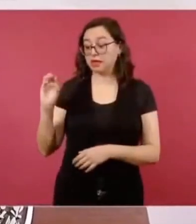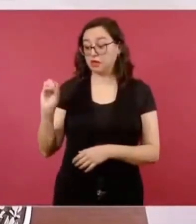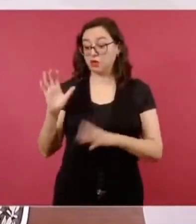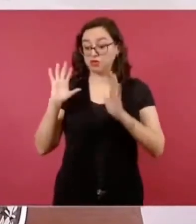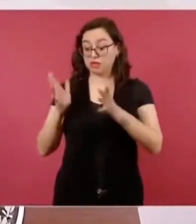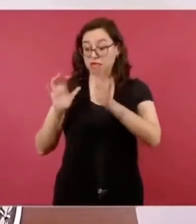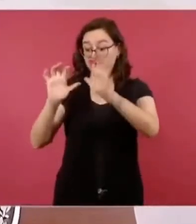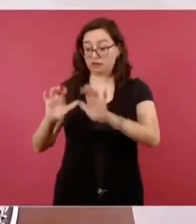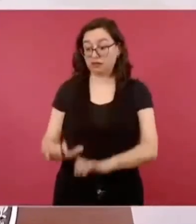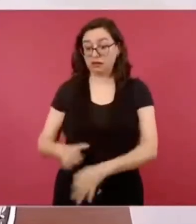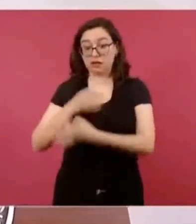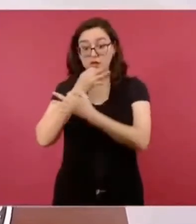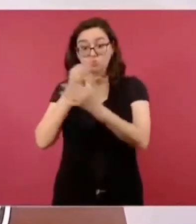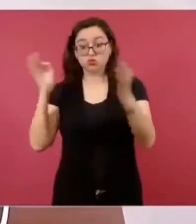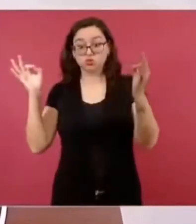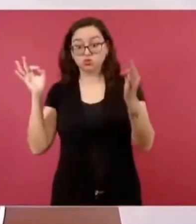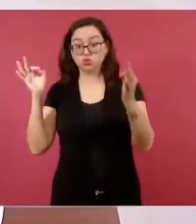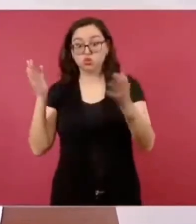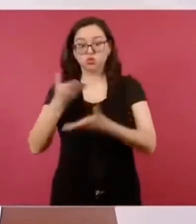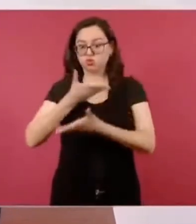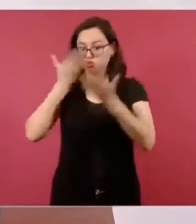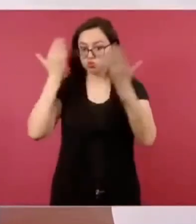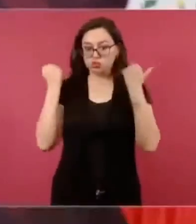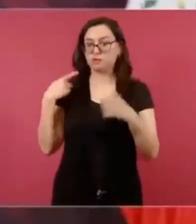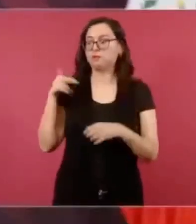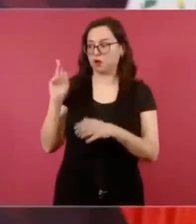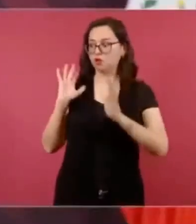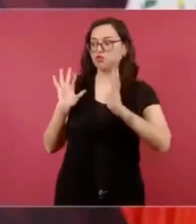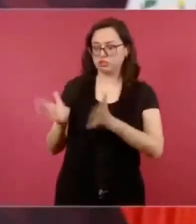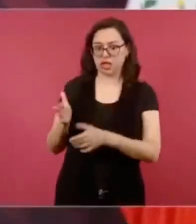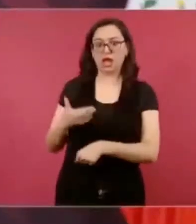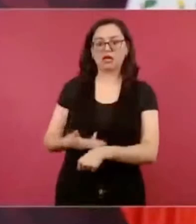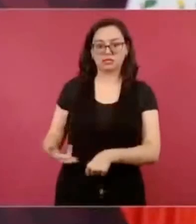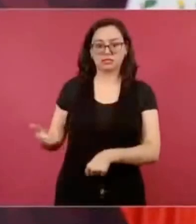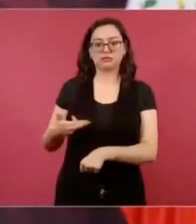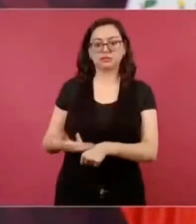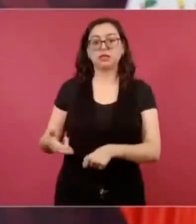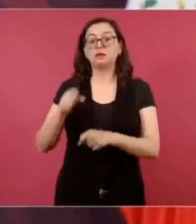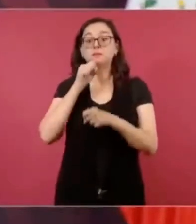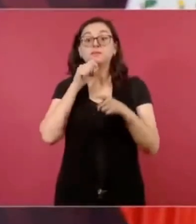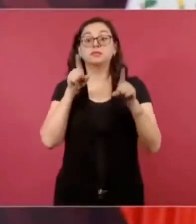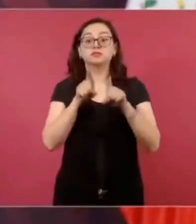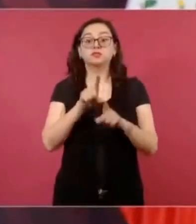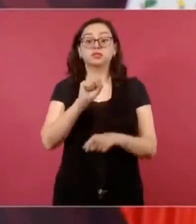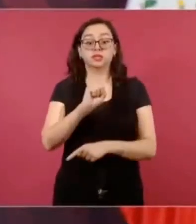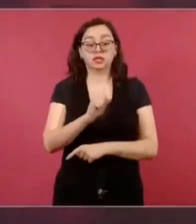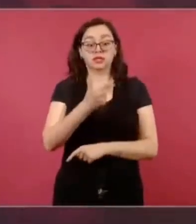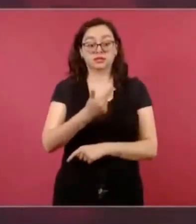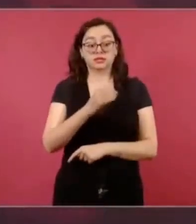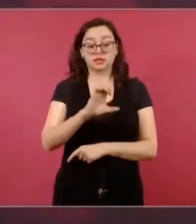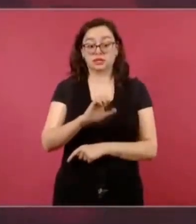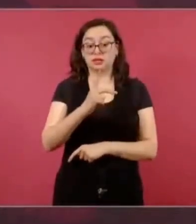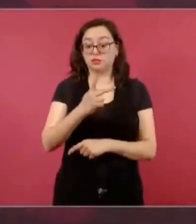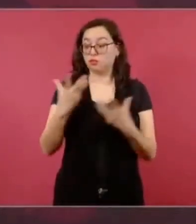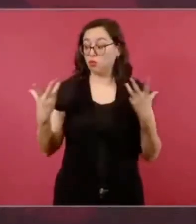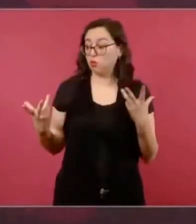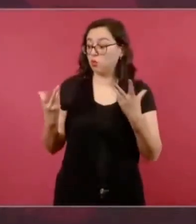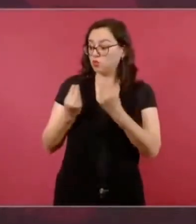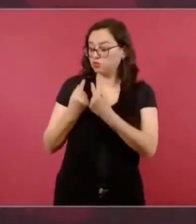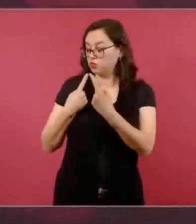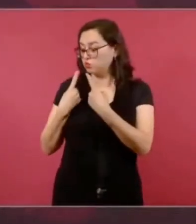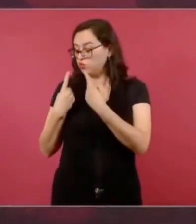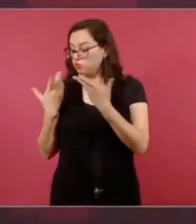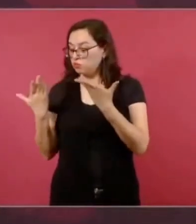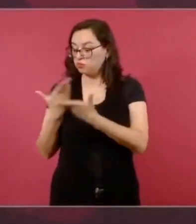escrito, pero como se está trabajando con ellos, Hacienda lo está haciendo de manera conjunta con el Banco de